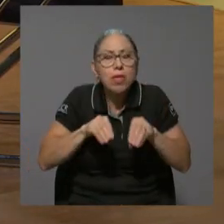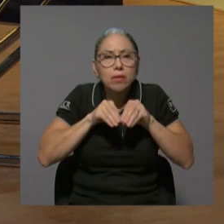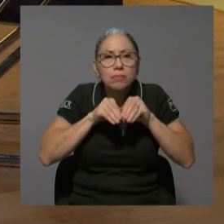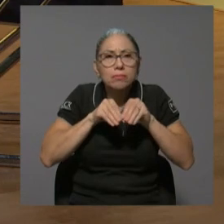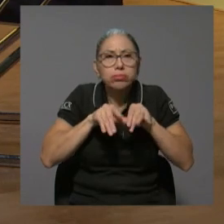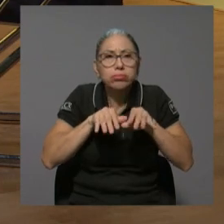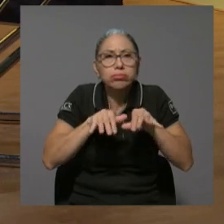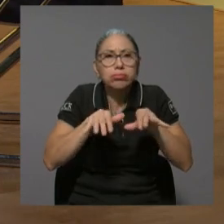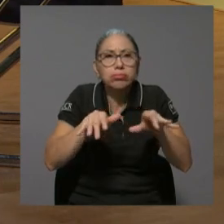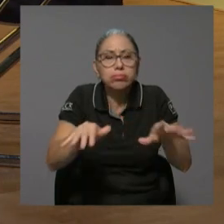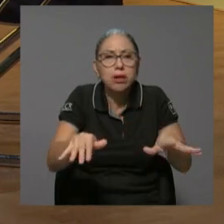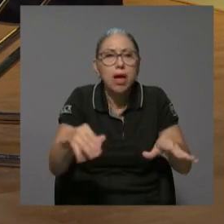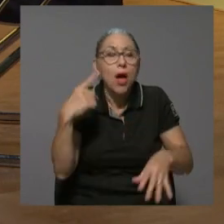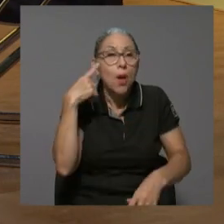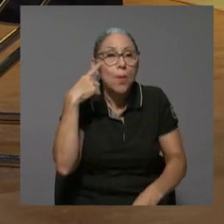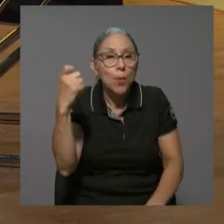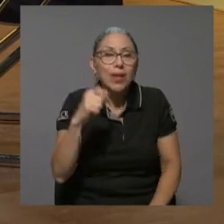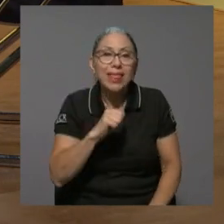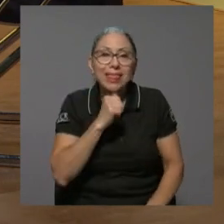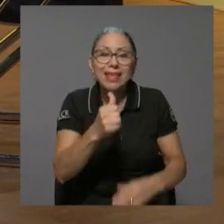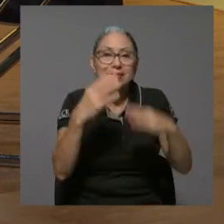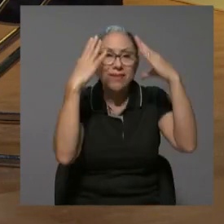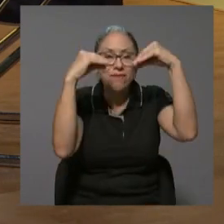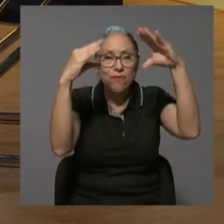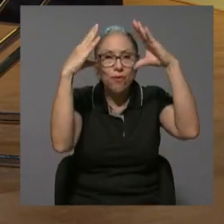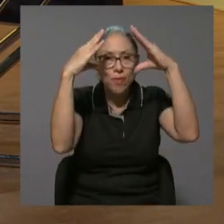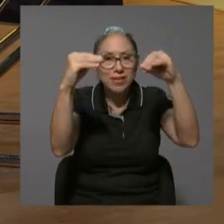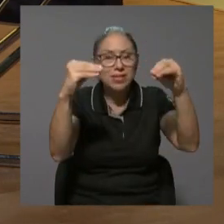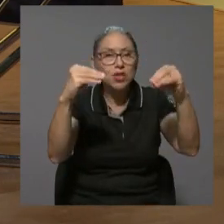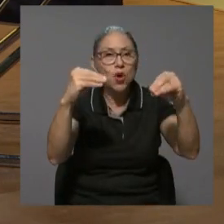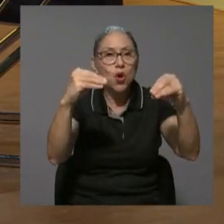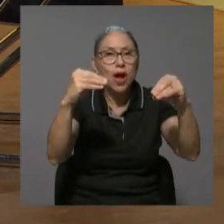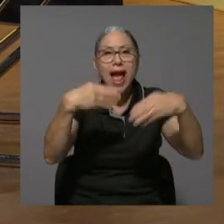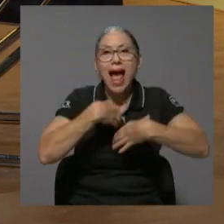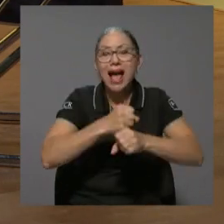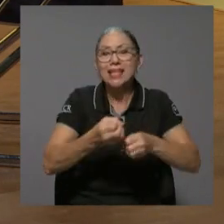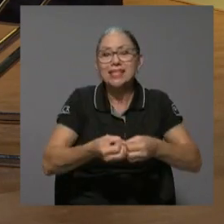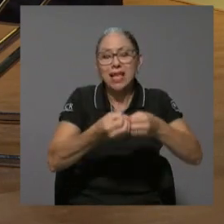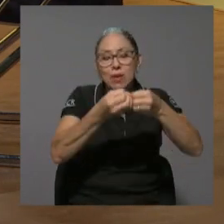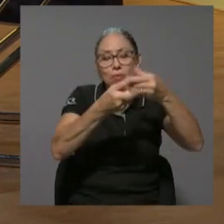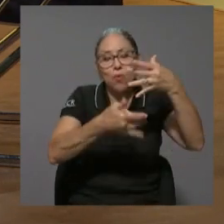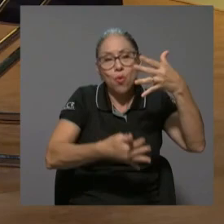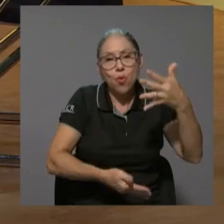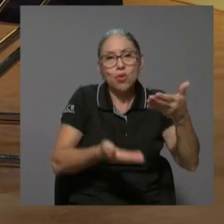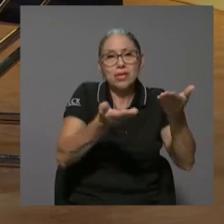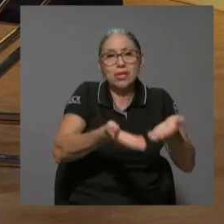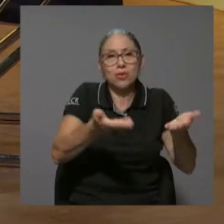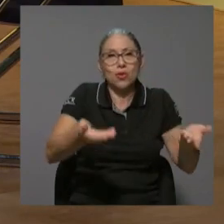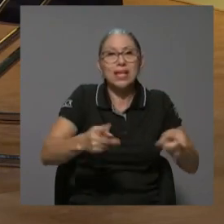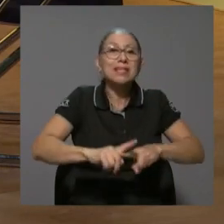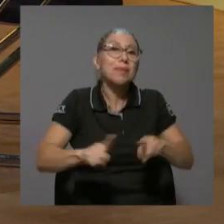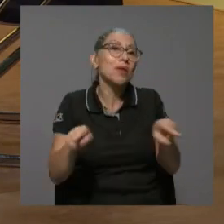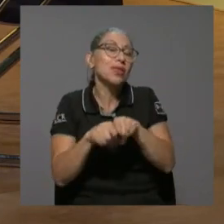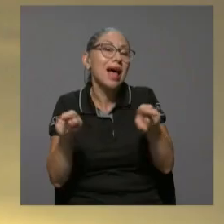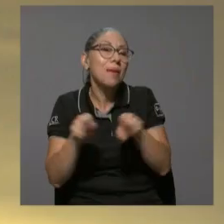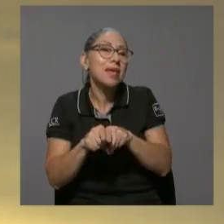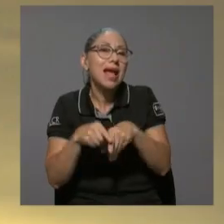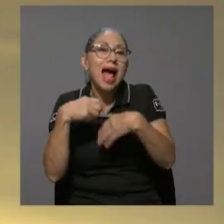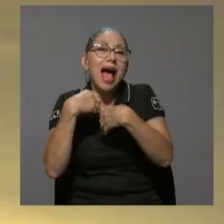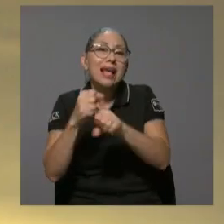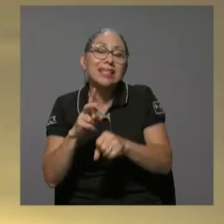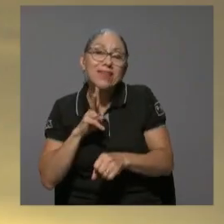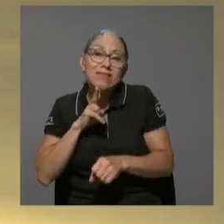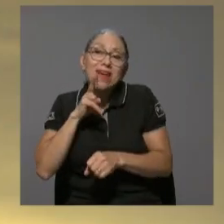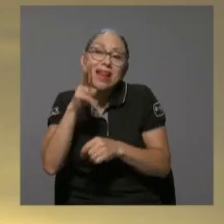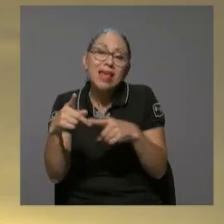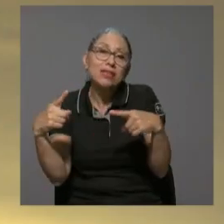la desinformación, entre otras cosas, lo que hace es sobresimplificar esas realidades complejas en